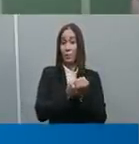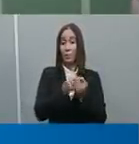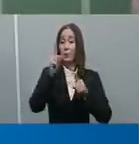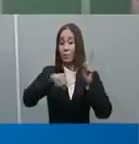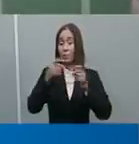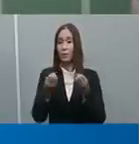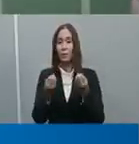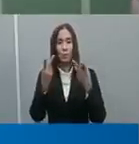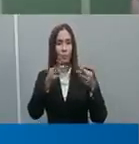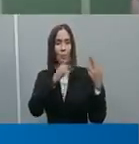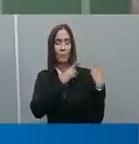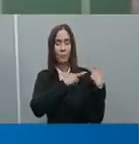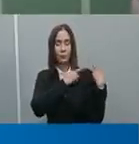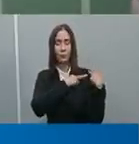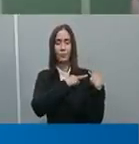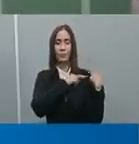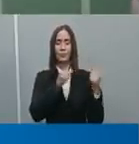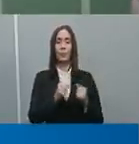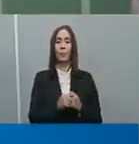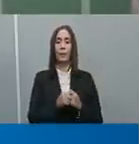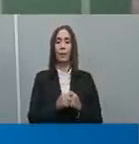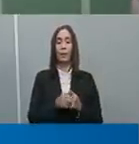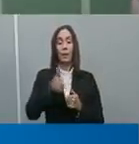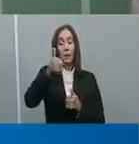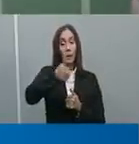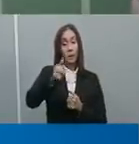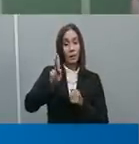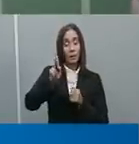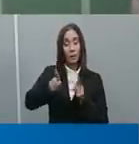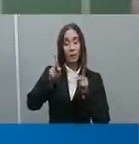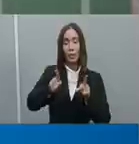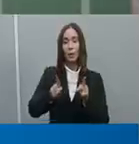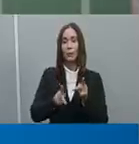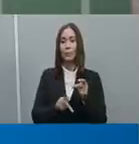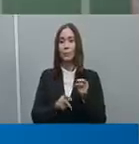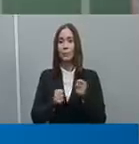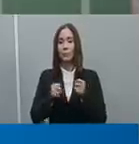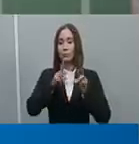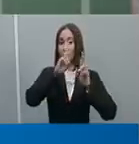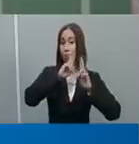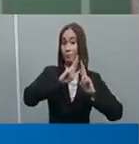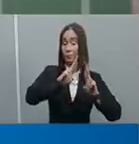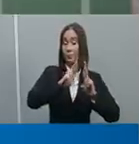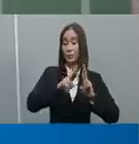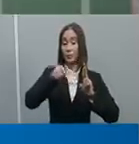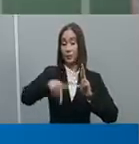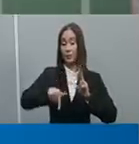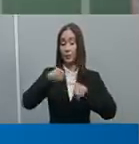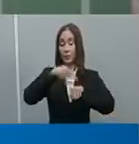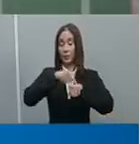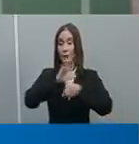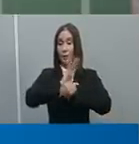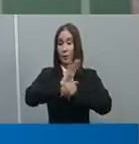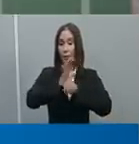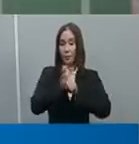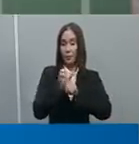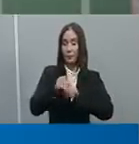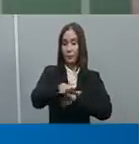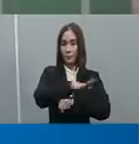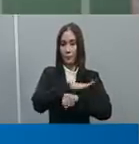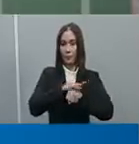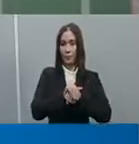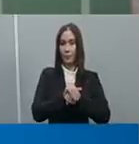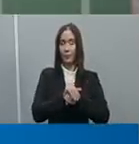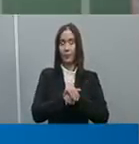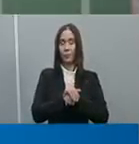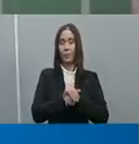responsable, cada uno cumpliendo con su deber en esta pandemia. Por eso, hoy quiero decirles una vez más, este